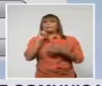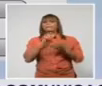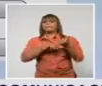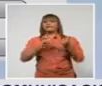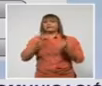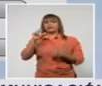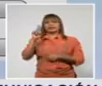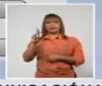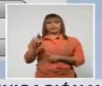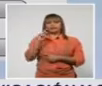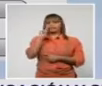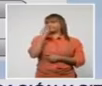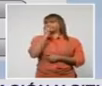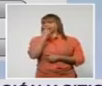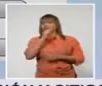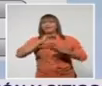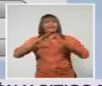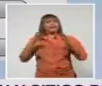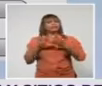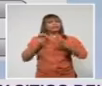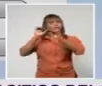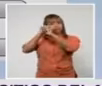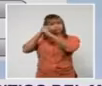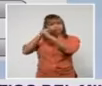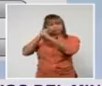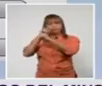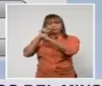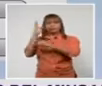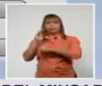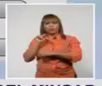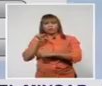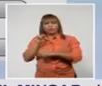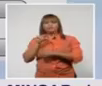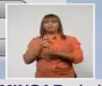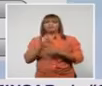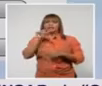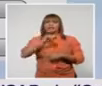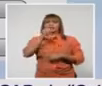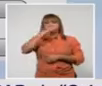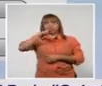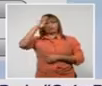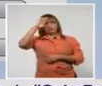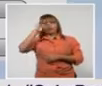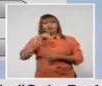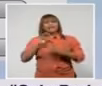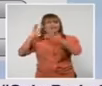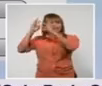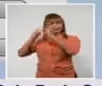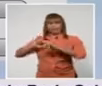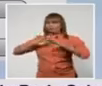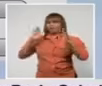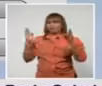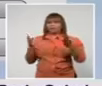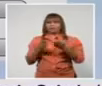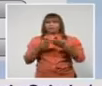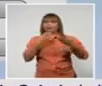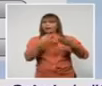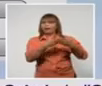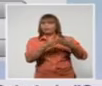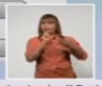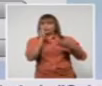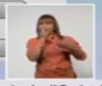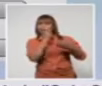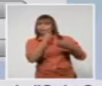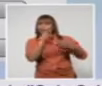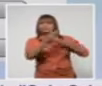real en todos los laboratorios de biología molecular habilitados en el país. Y como resultado de estas muestras